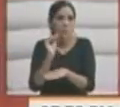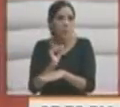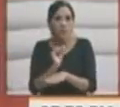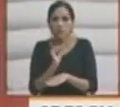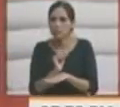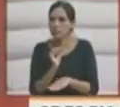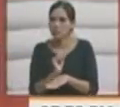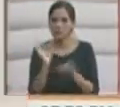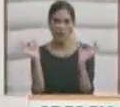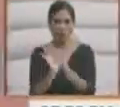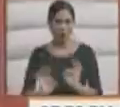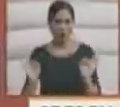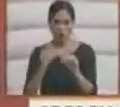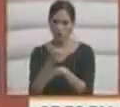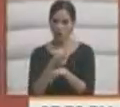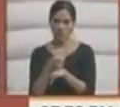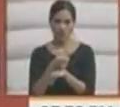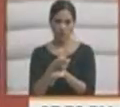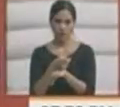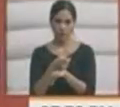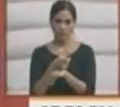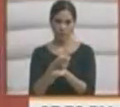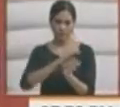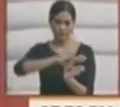parte de ese gobierno. Miren, en Venezuela,